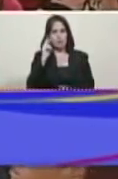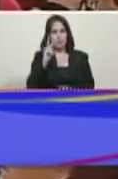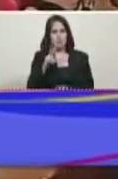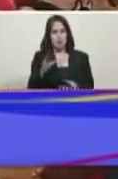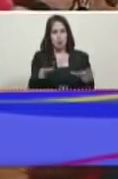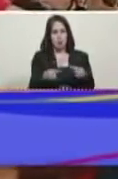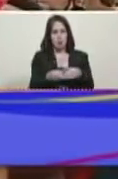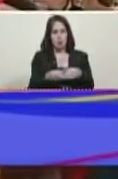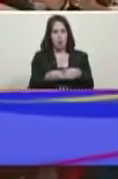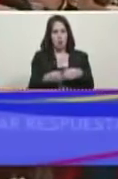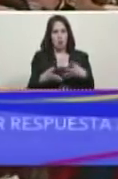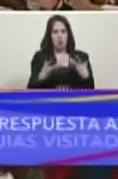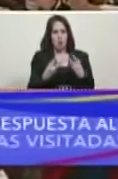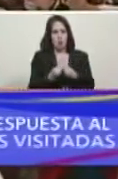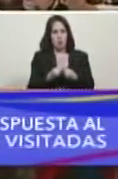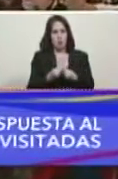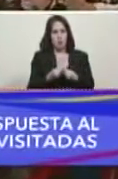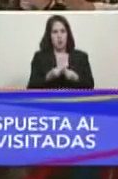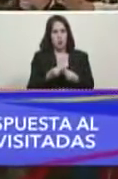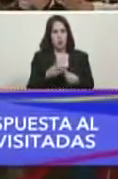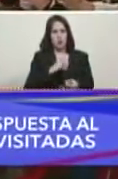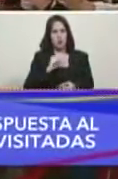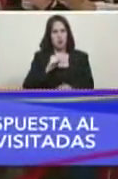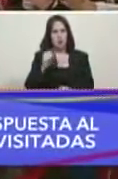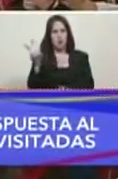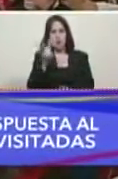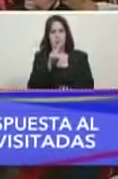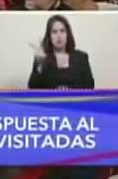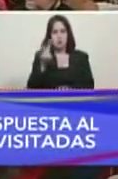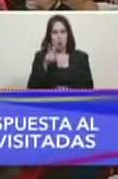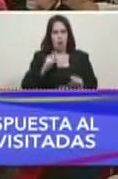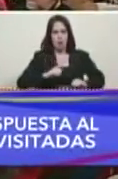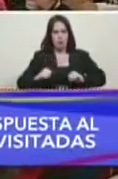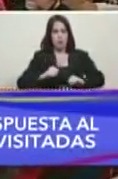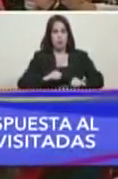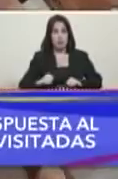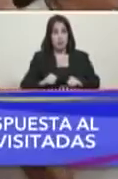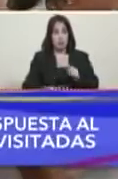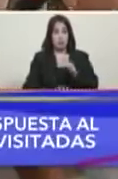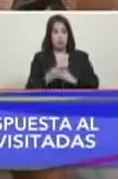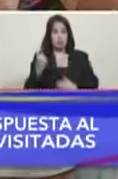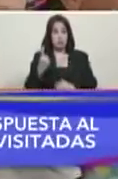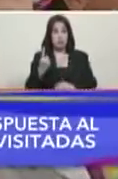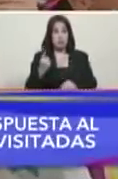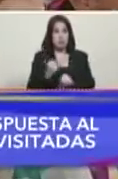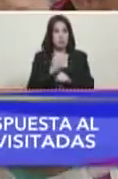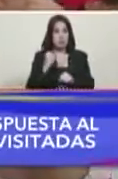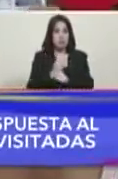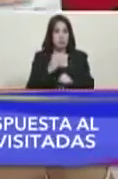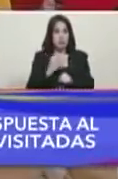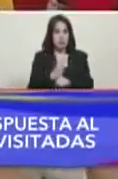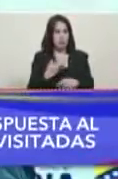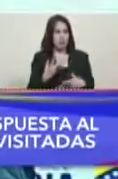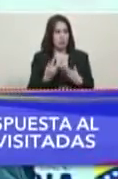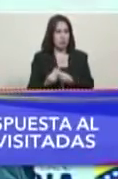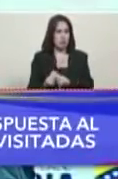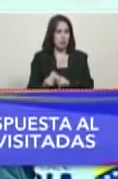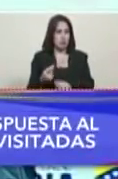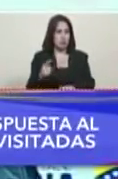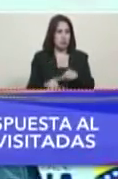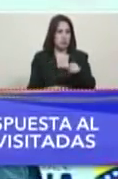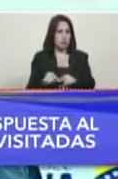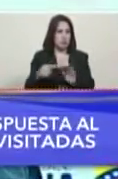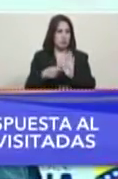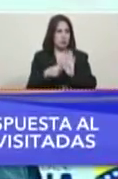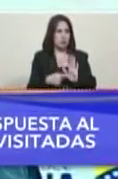del Movimiento Somos Venezuela le enseñemos al país el extraordinario trabajo que han hecho para la